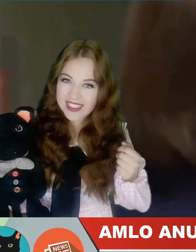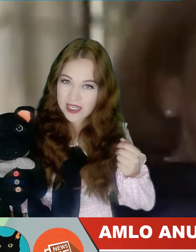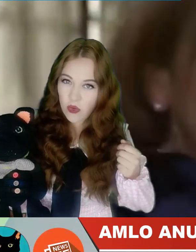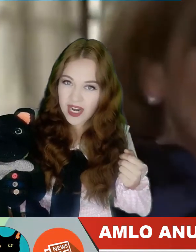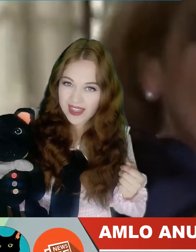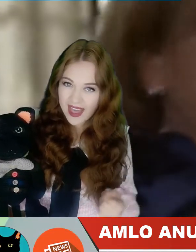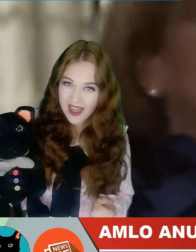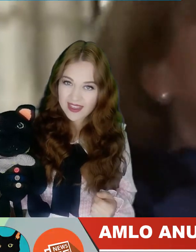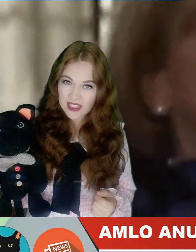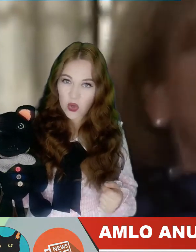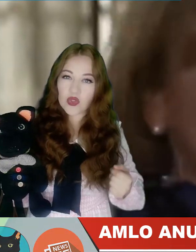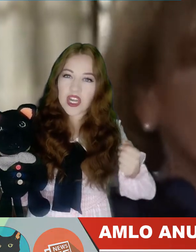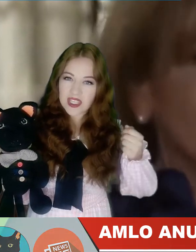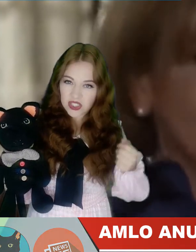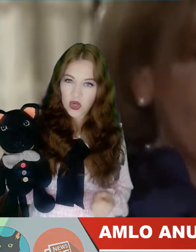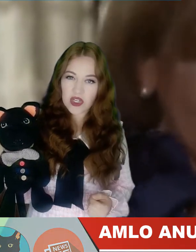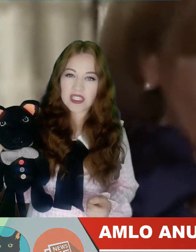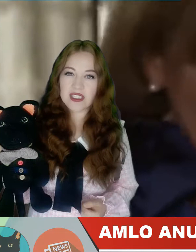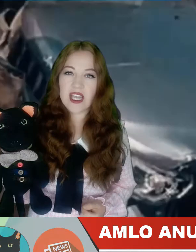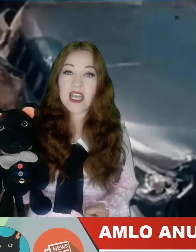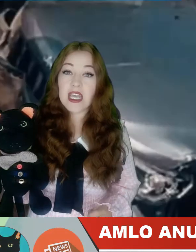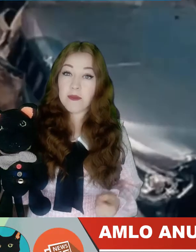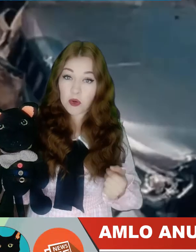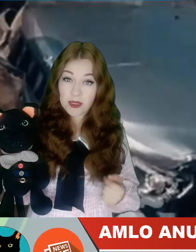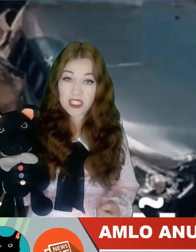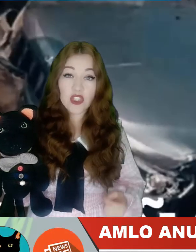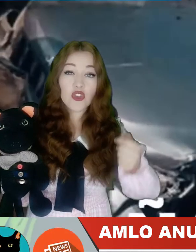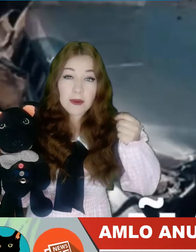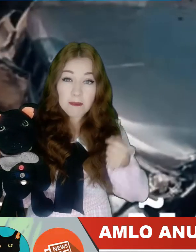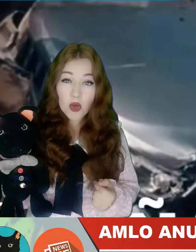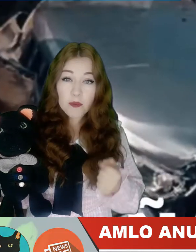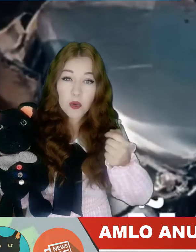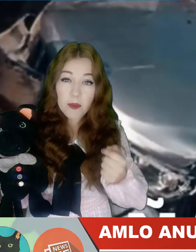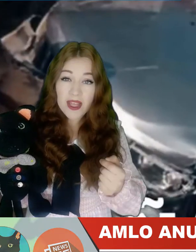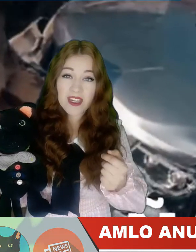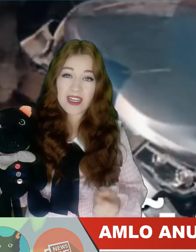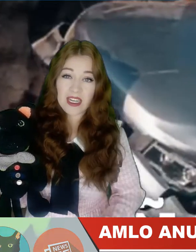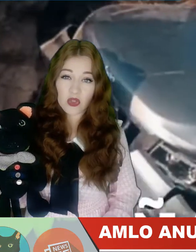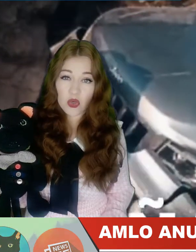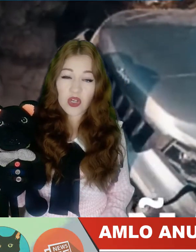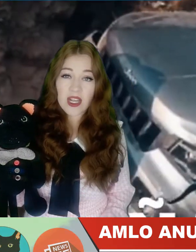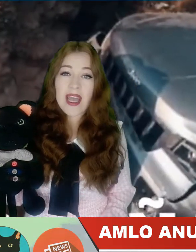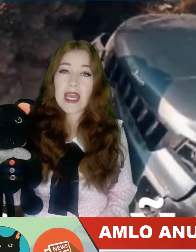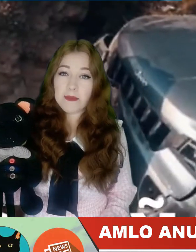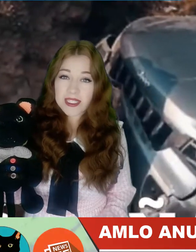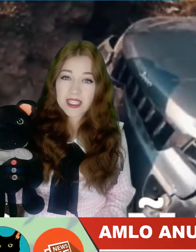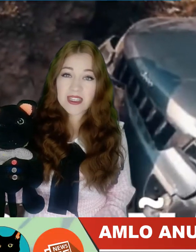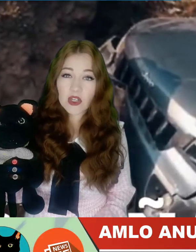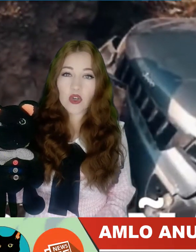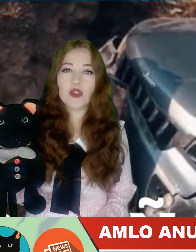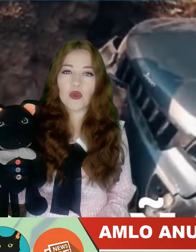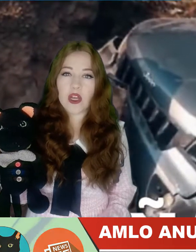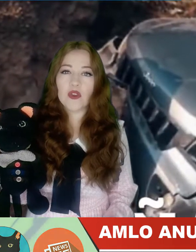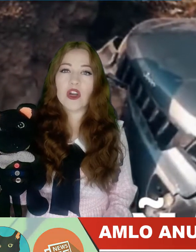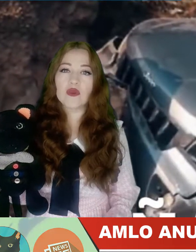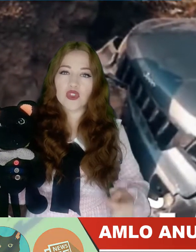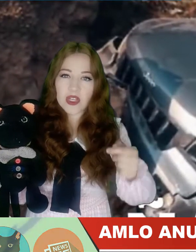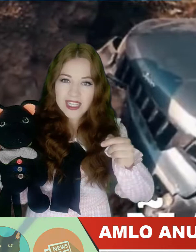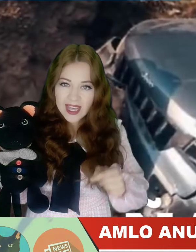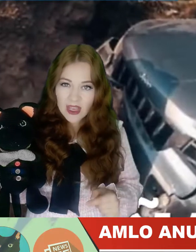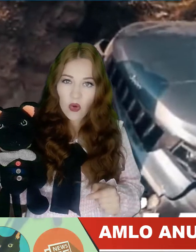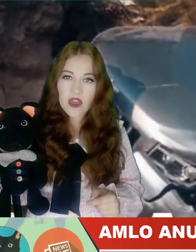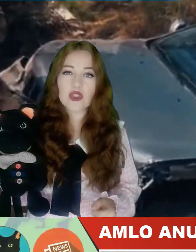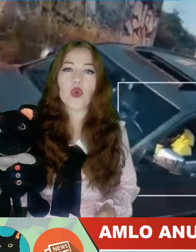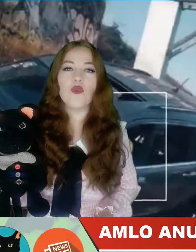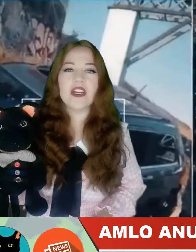las irregularidades, contradicciones y por petición del propio padre del actor, el presidente López Obrador anunció el día